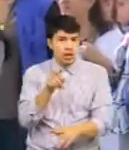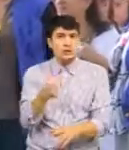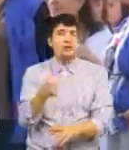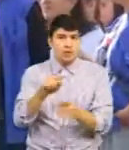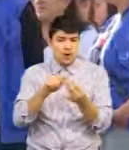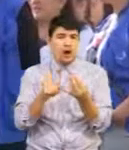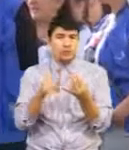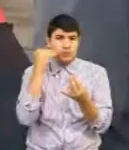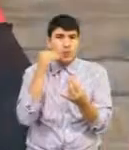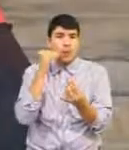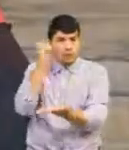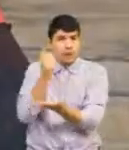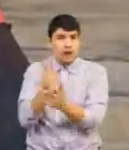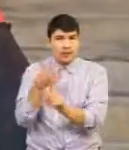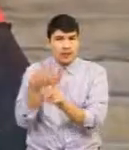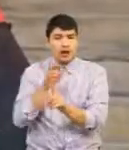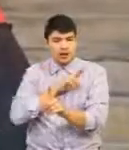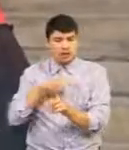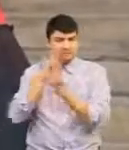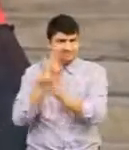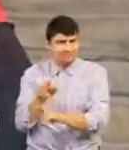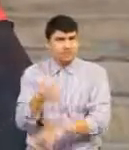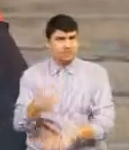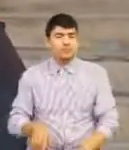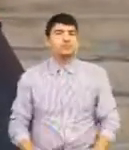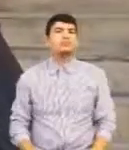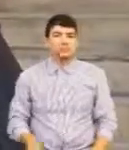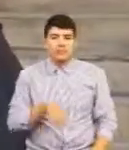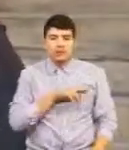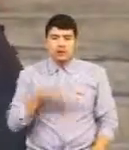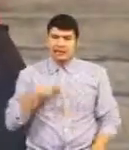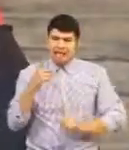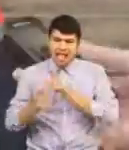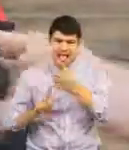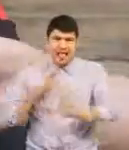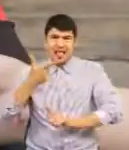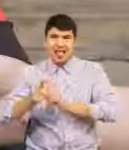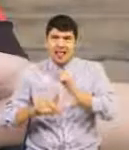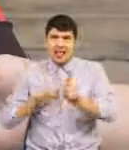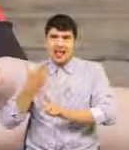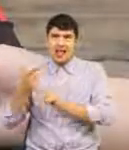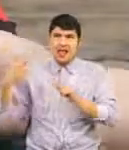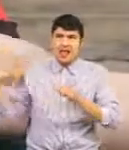de feminicidio. Nosotras hemos venido en una lucha permanente